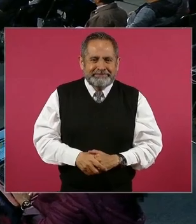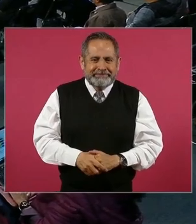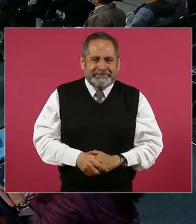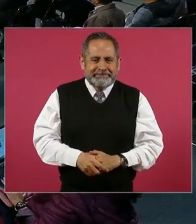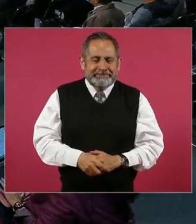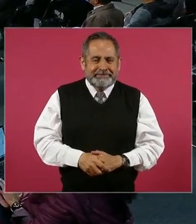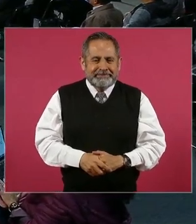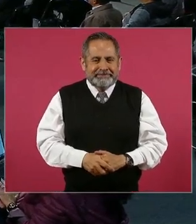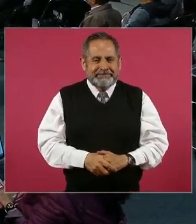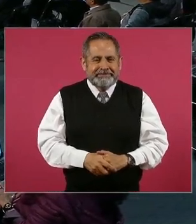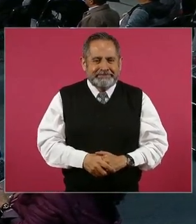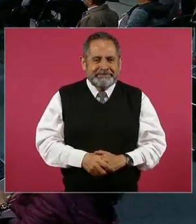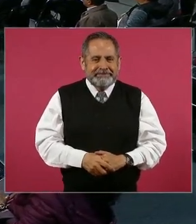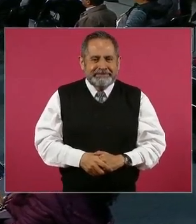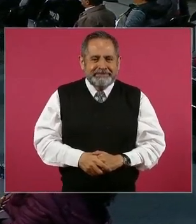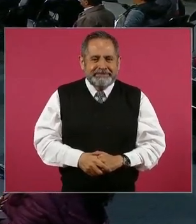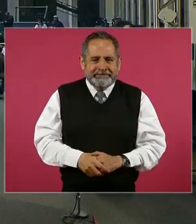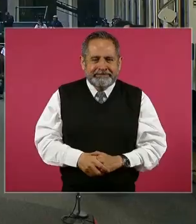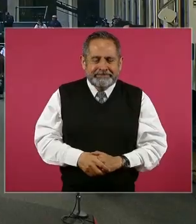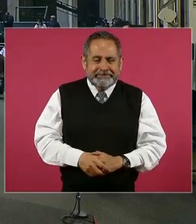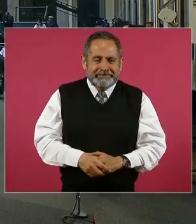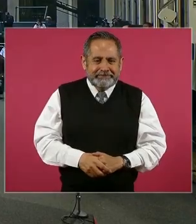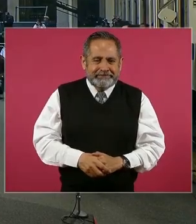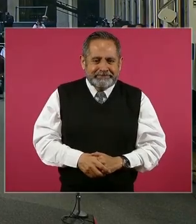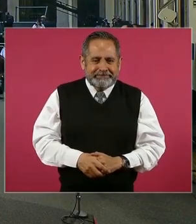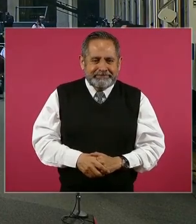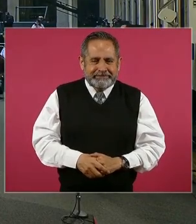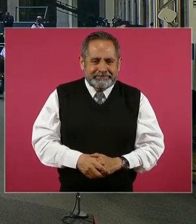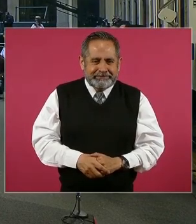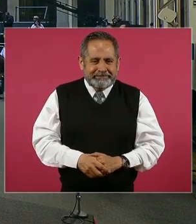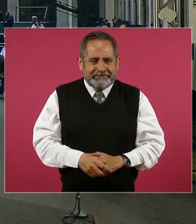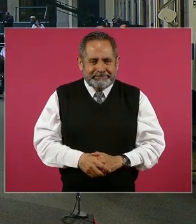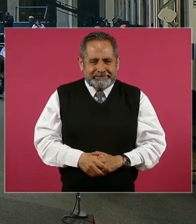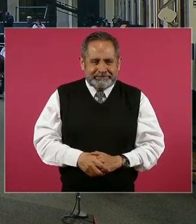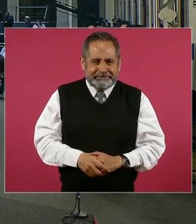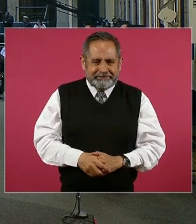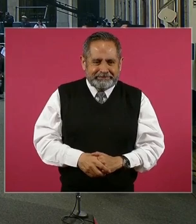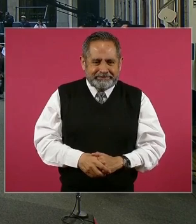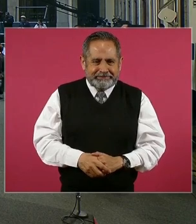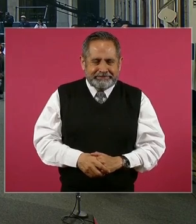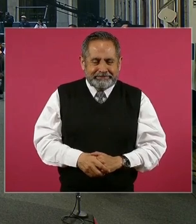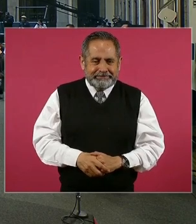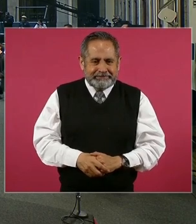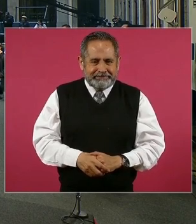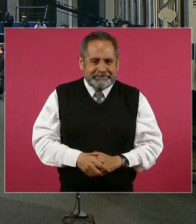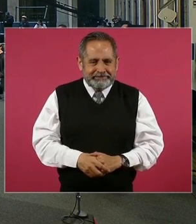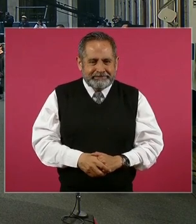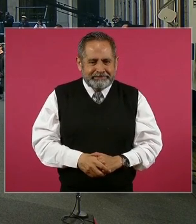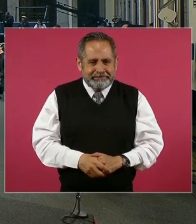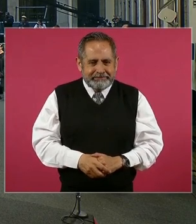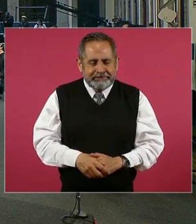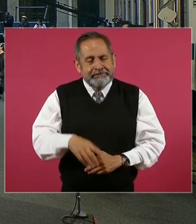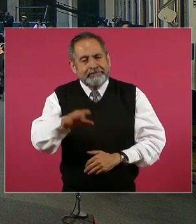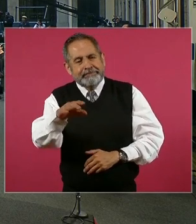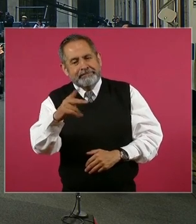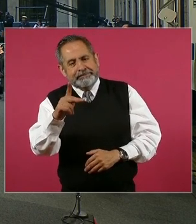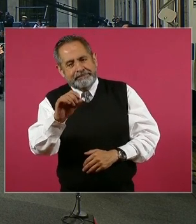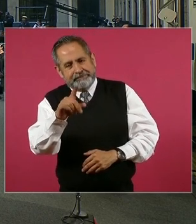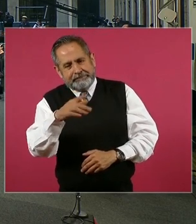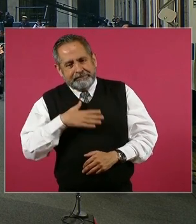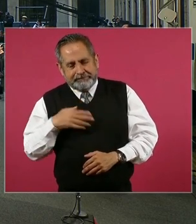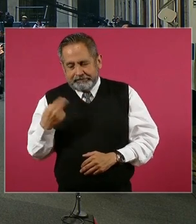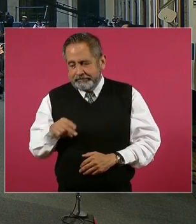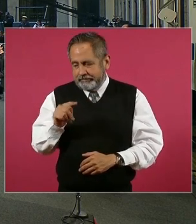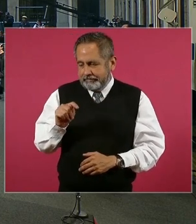legalmente se puede Bueno aparte de difundir pa más además de difundir Pablo Gómez o Tania Damián de